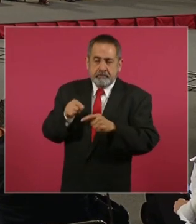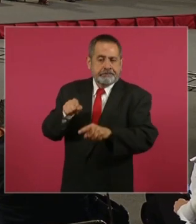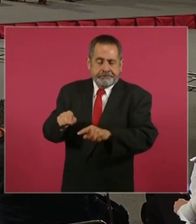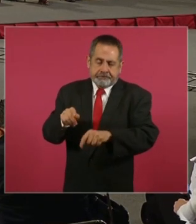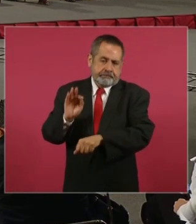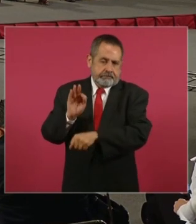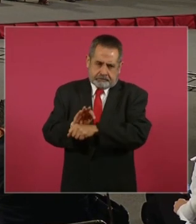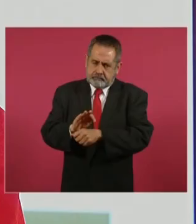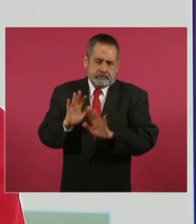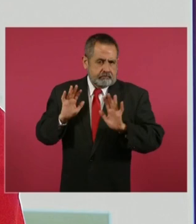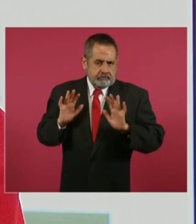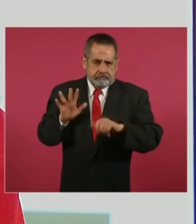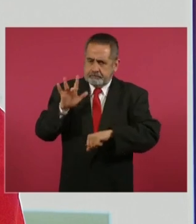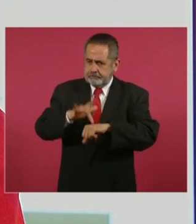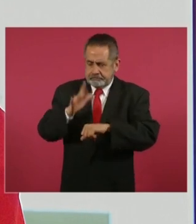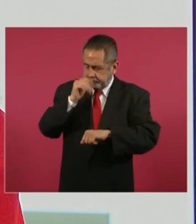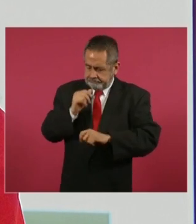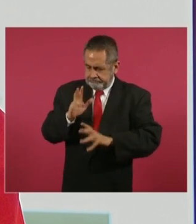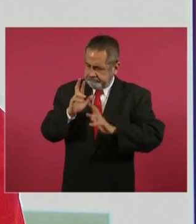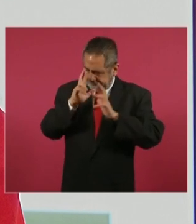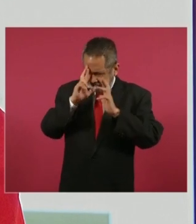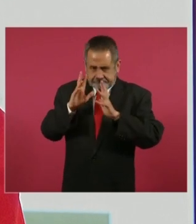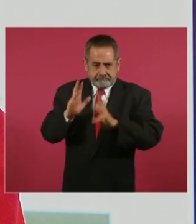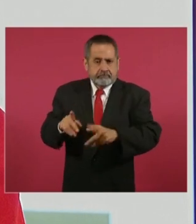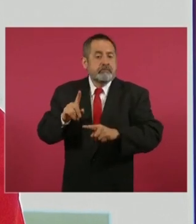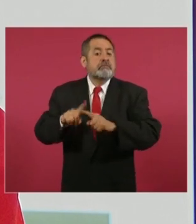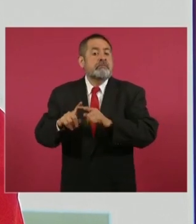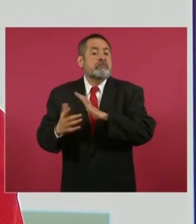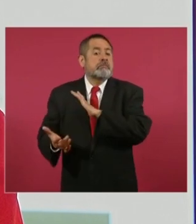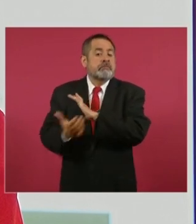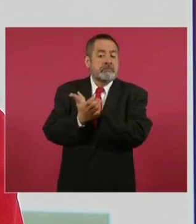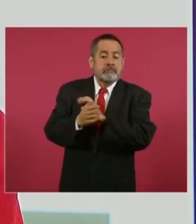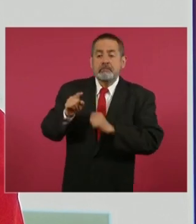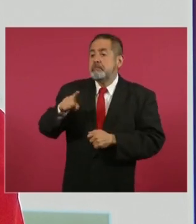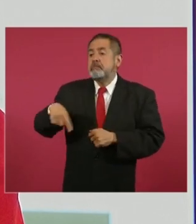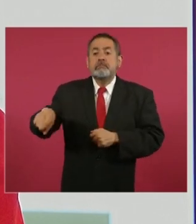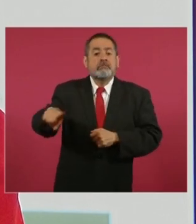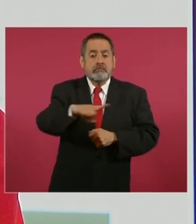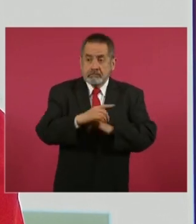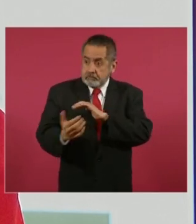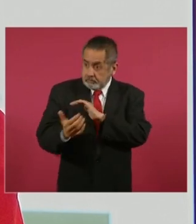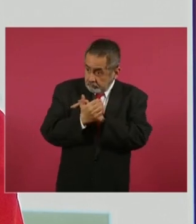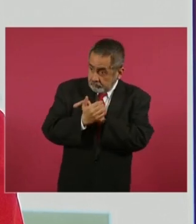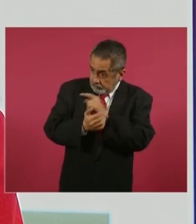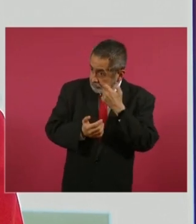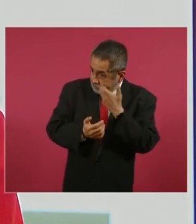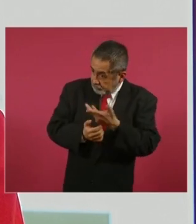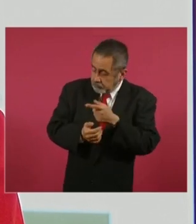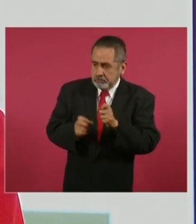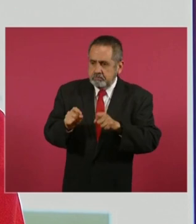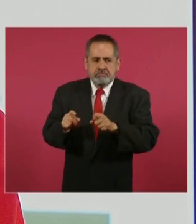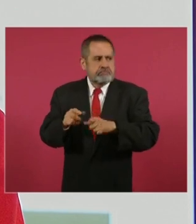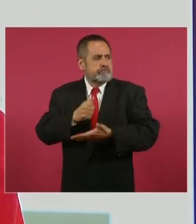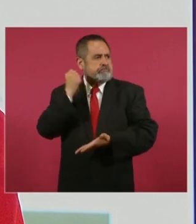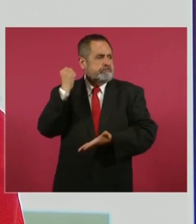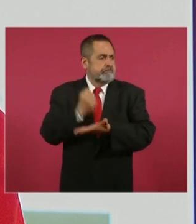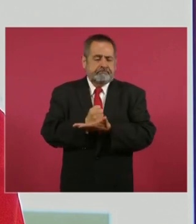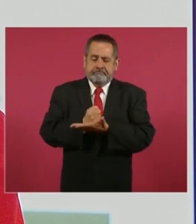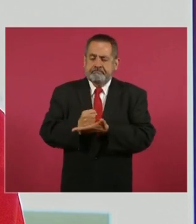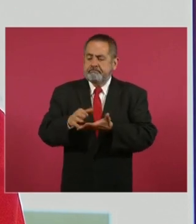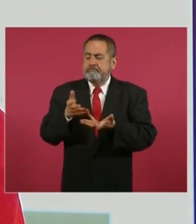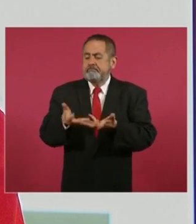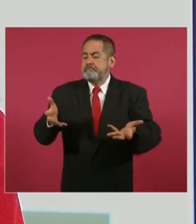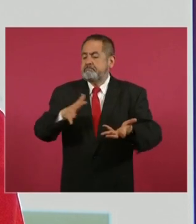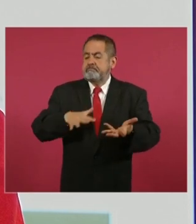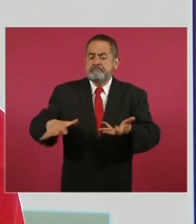voluntariamente a la conservación, directamente quienes las solicitan son los ejidos y las comunidades. Una de las más emblemáticas